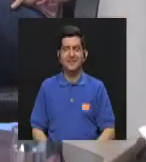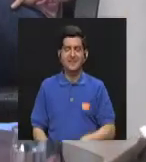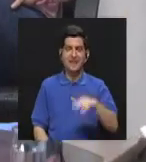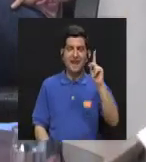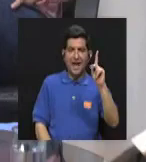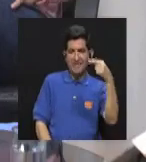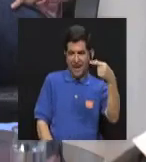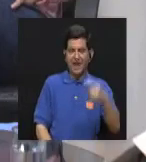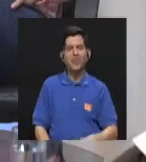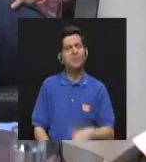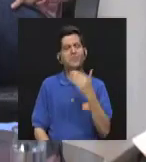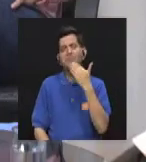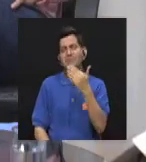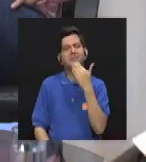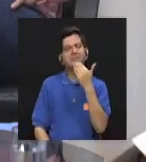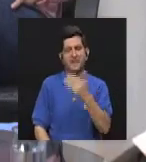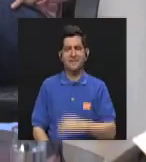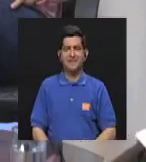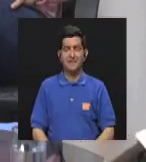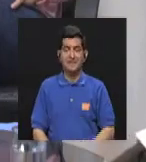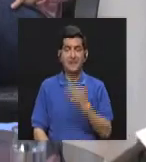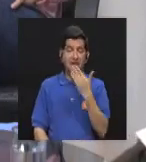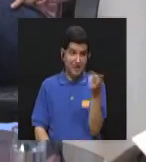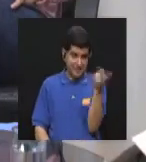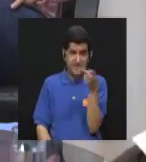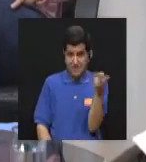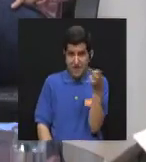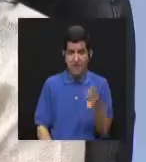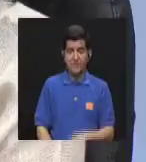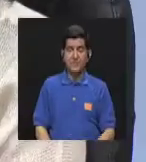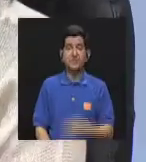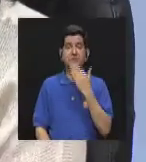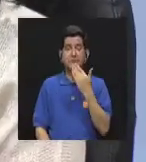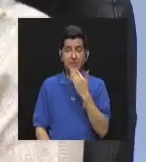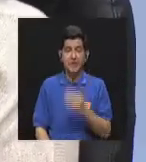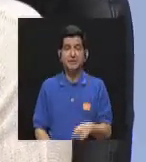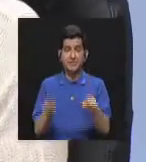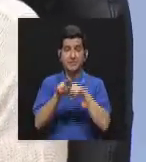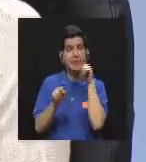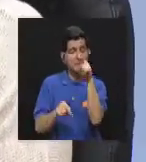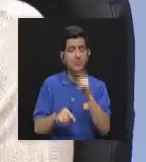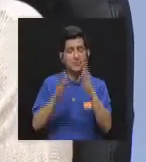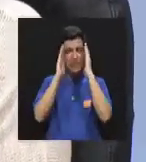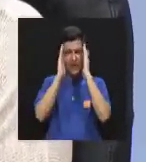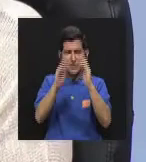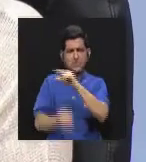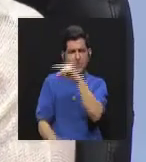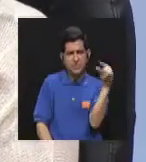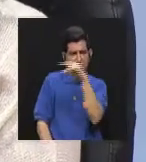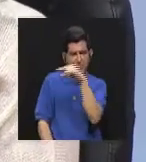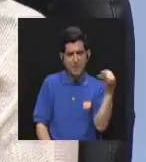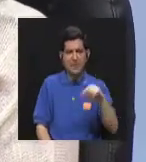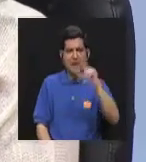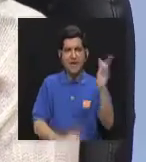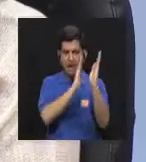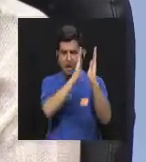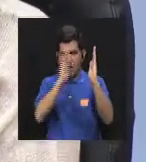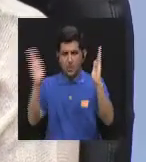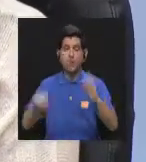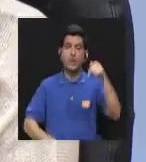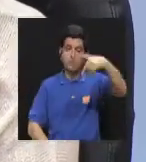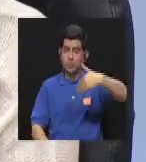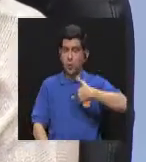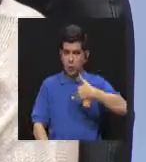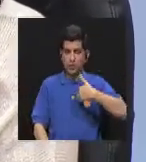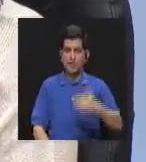Alejandro. Katia Grau. Muchas gracias, Rocío. No, gracias a ustedes. Y gracias, por supuesto, a ustedes que nos siguen semana a semana en Lunes de Cinemateca.